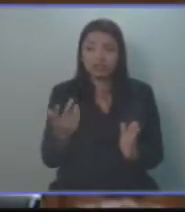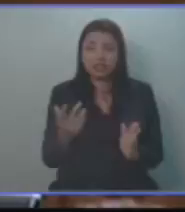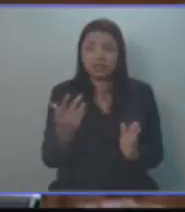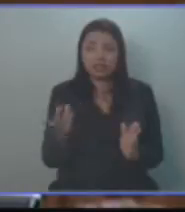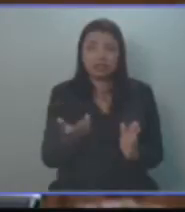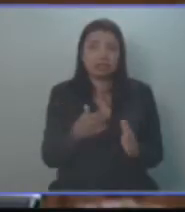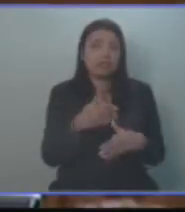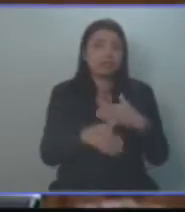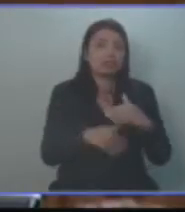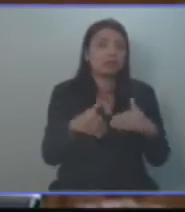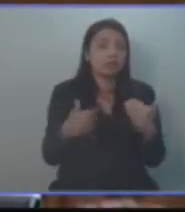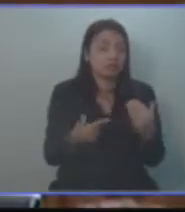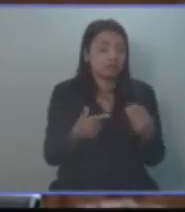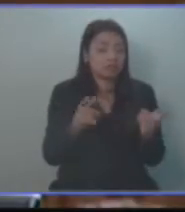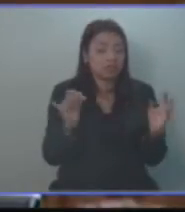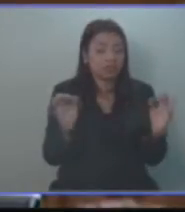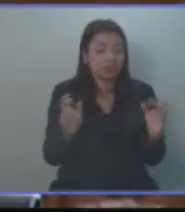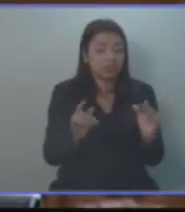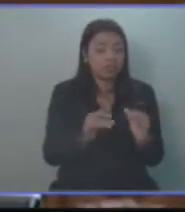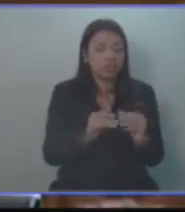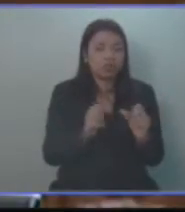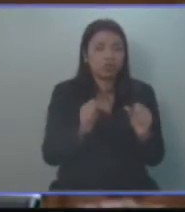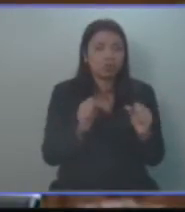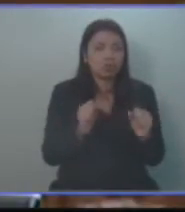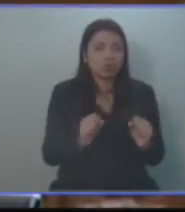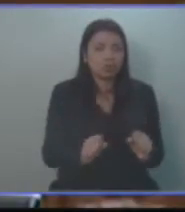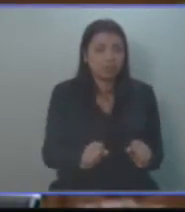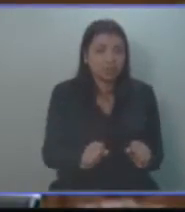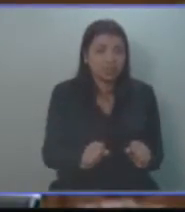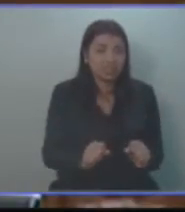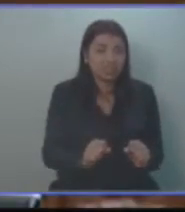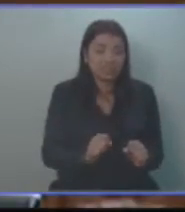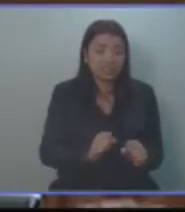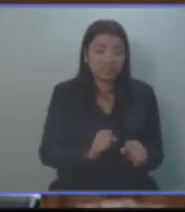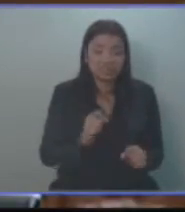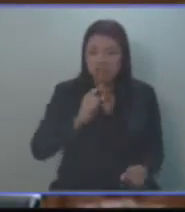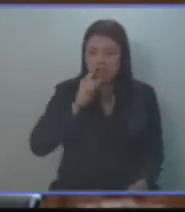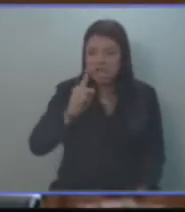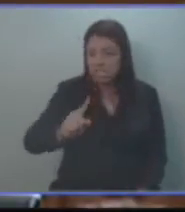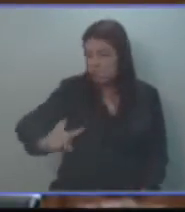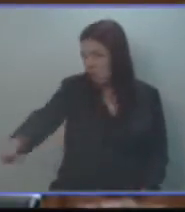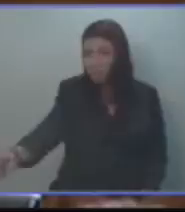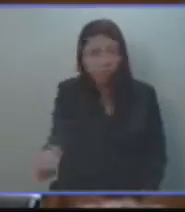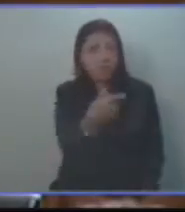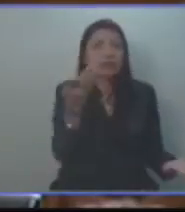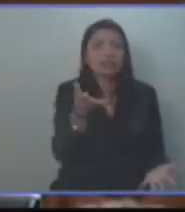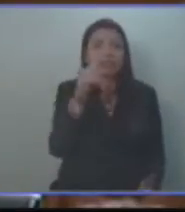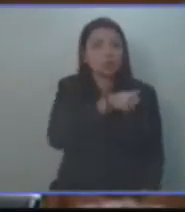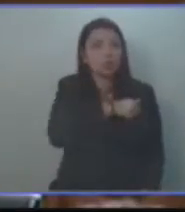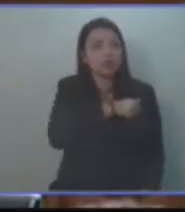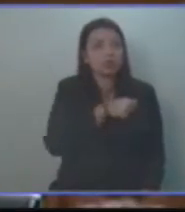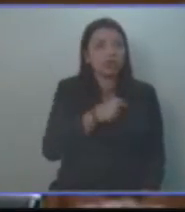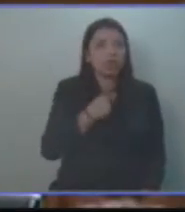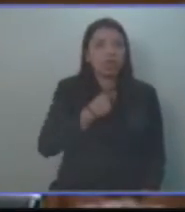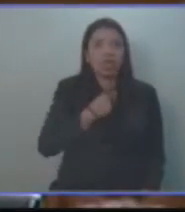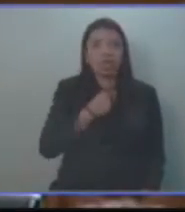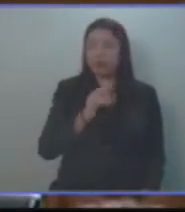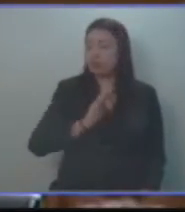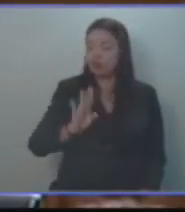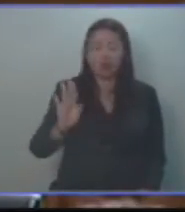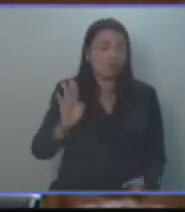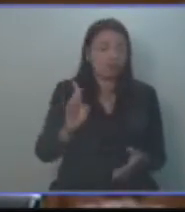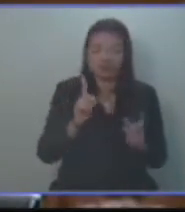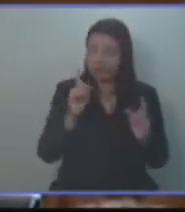la extensión de las jornadas podrá utilizarse como un mecanismo de sanción. Entrega y recepción de